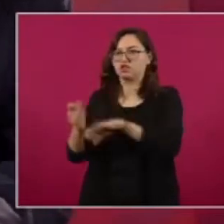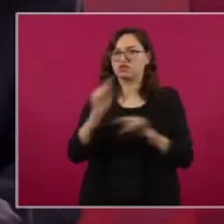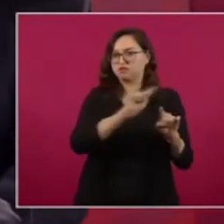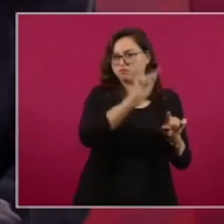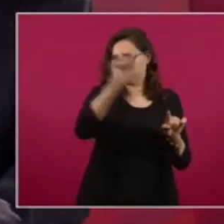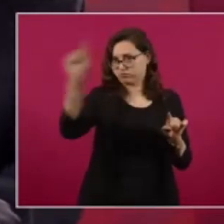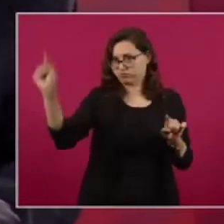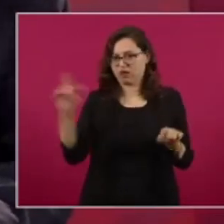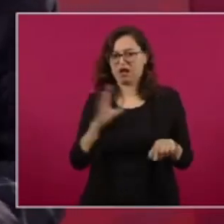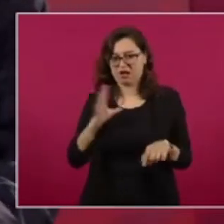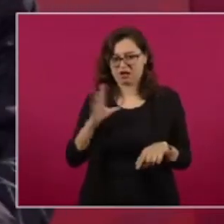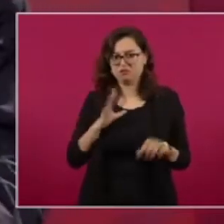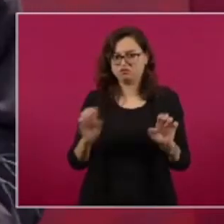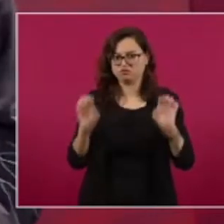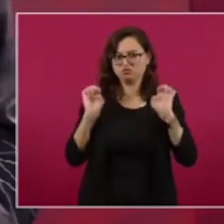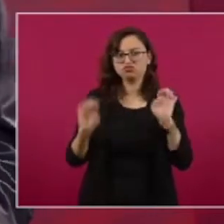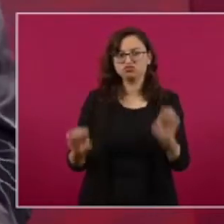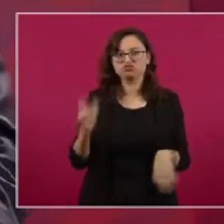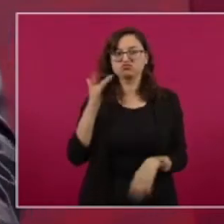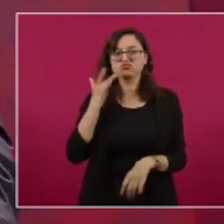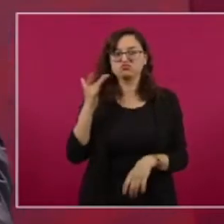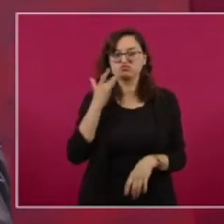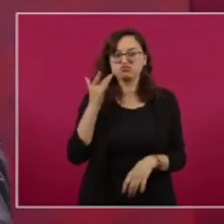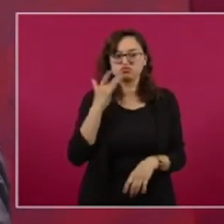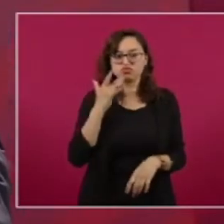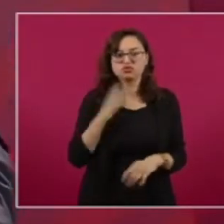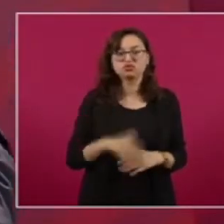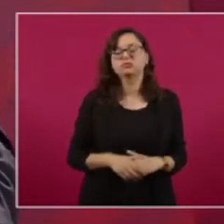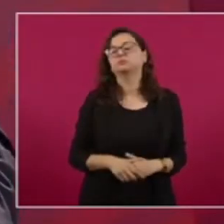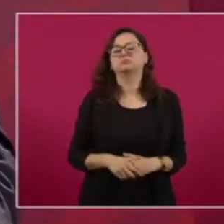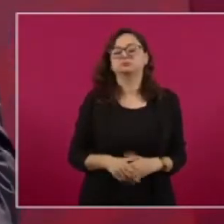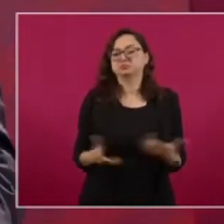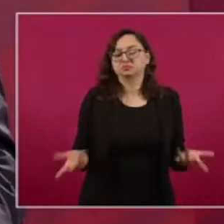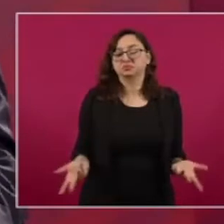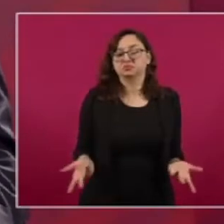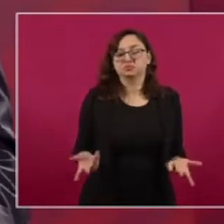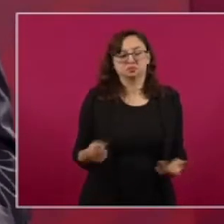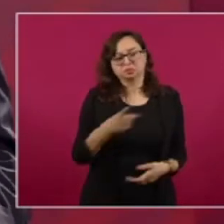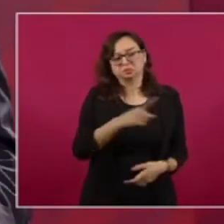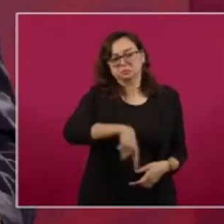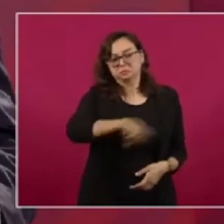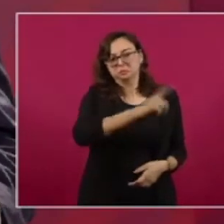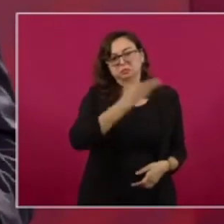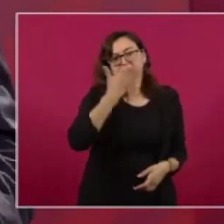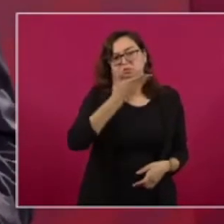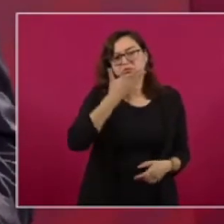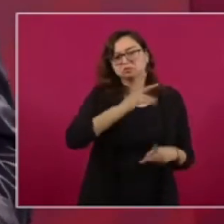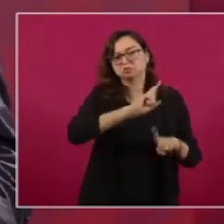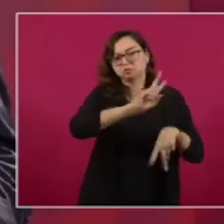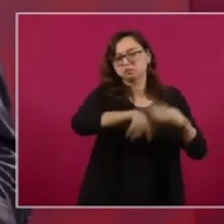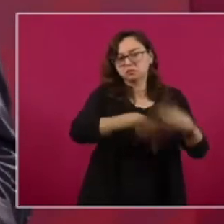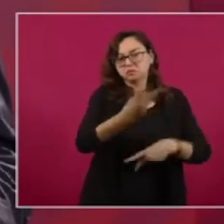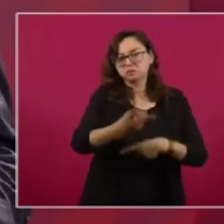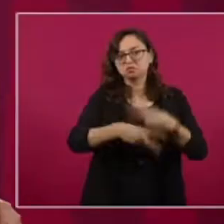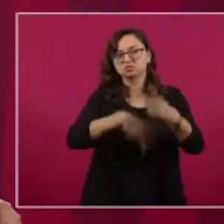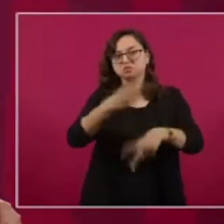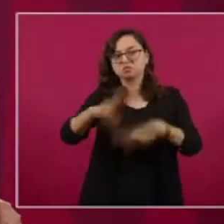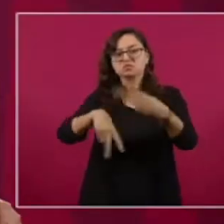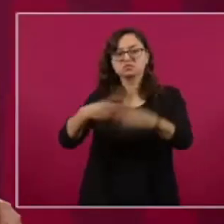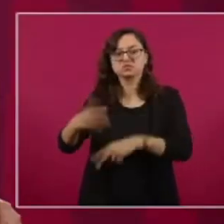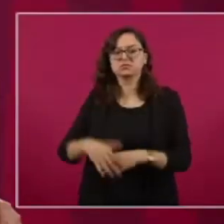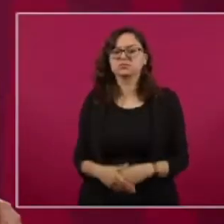entero de que pues la usaban porque la rentaban.